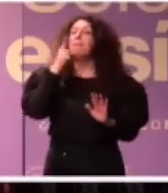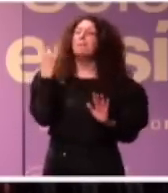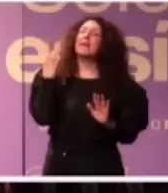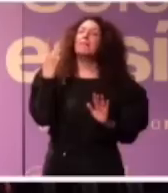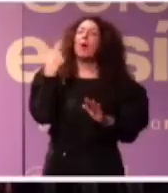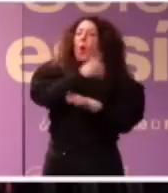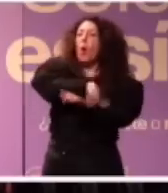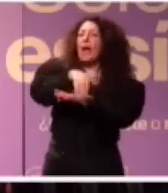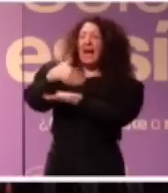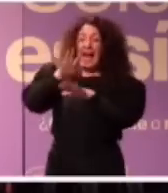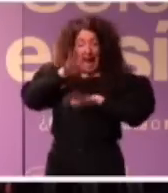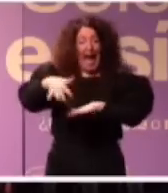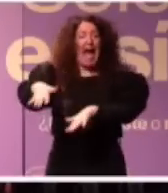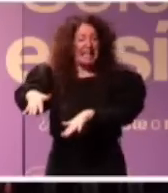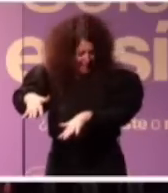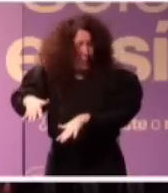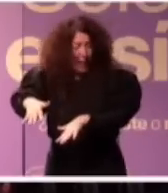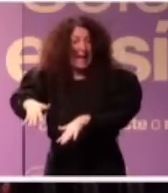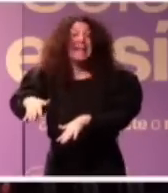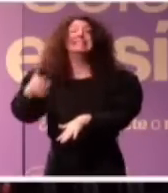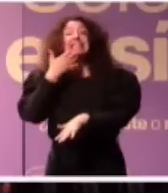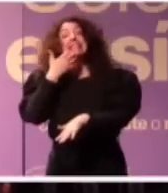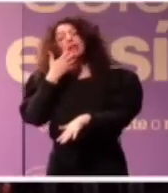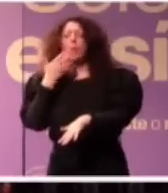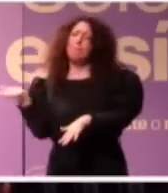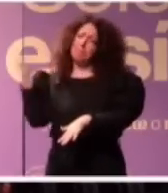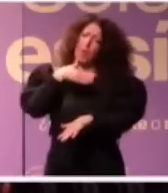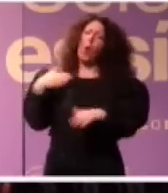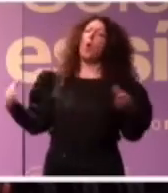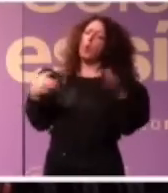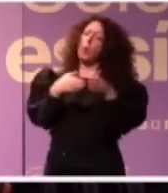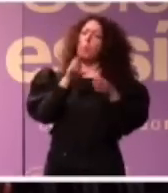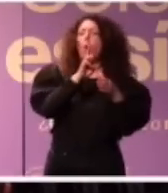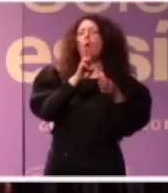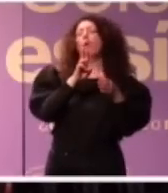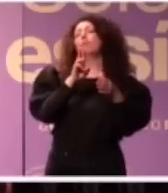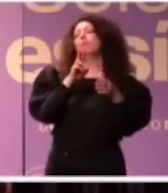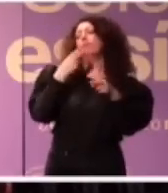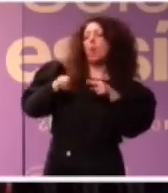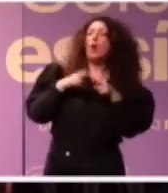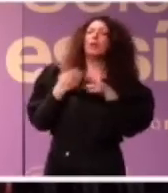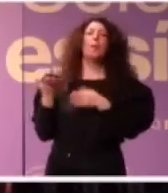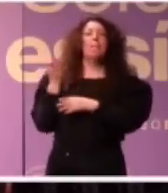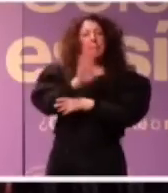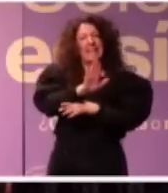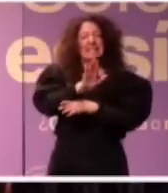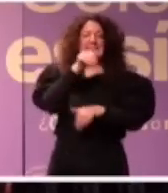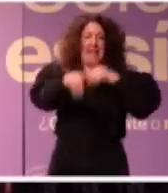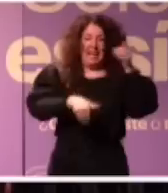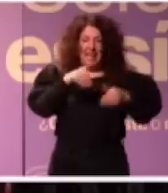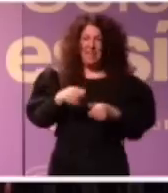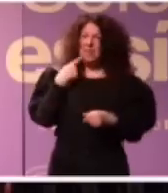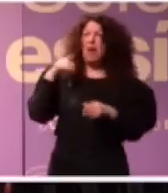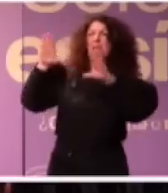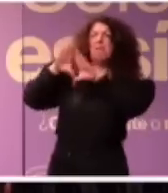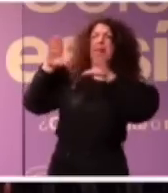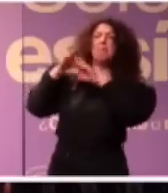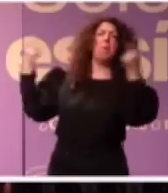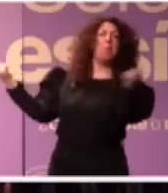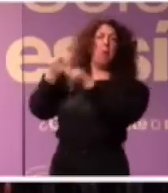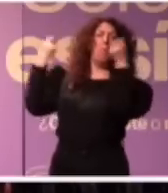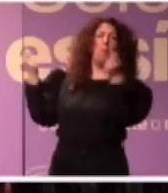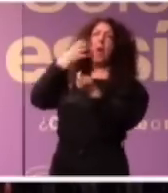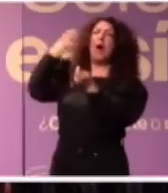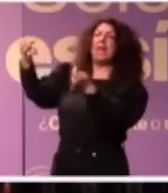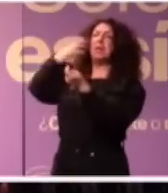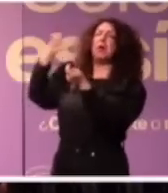las calles, pero si queréis montad un partido y presentaros a las elecciones. Primero hay estas feministas, mucho grito, mucho eslogan, pero no